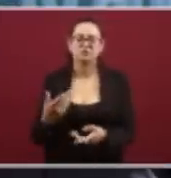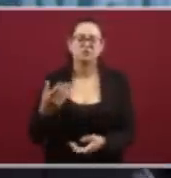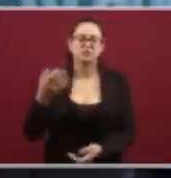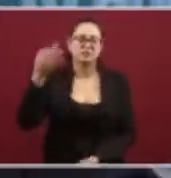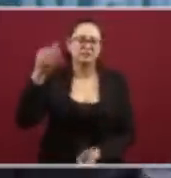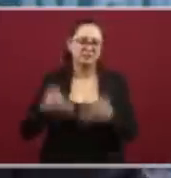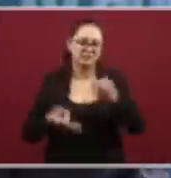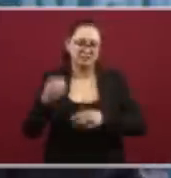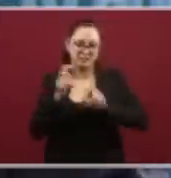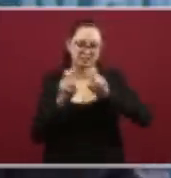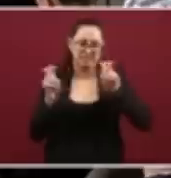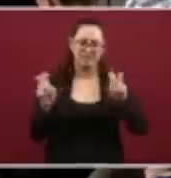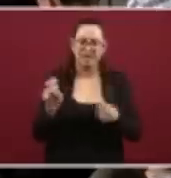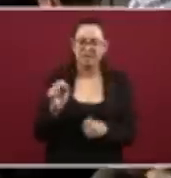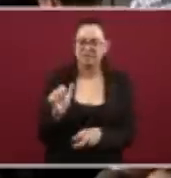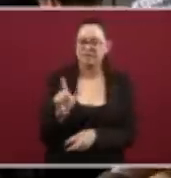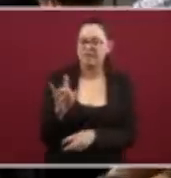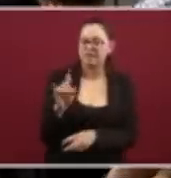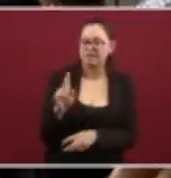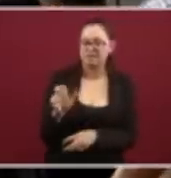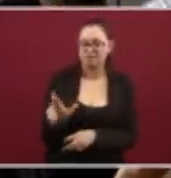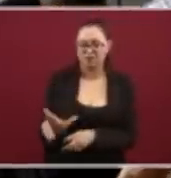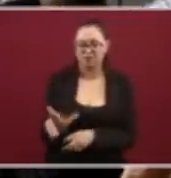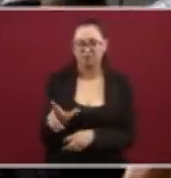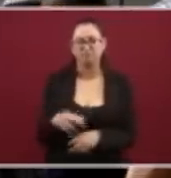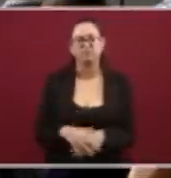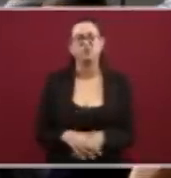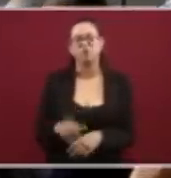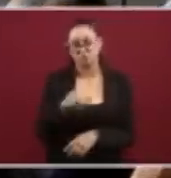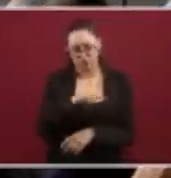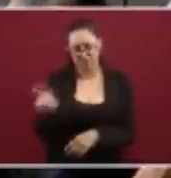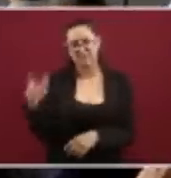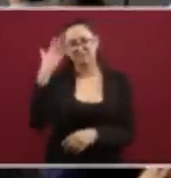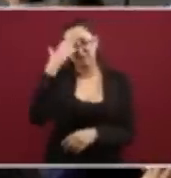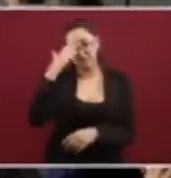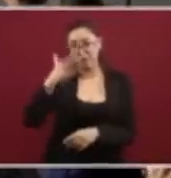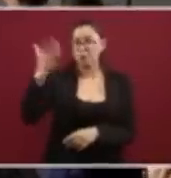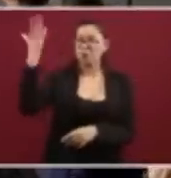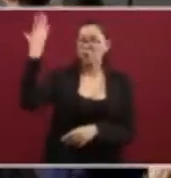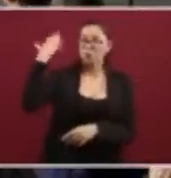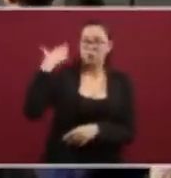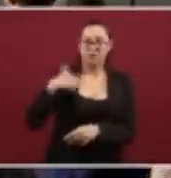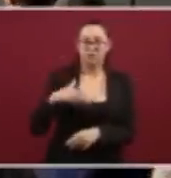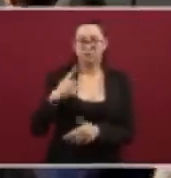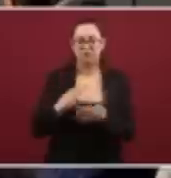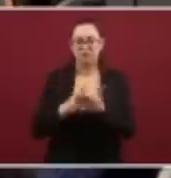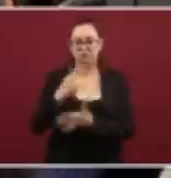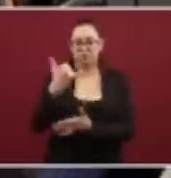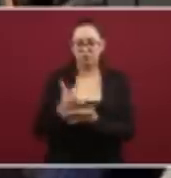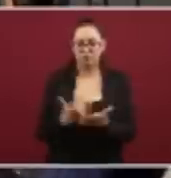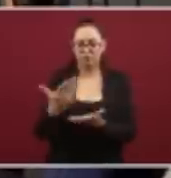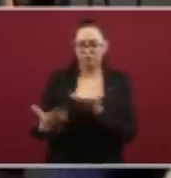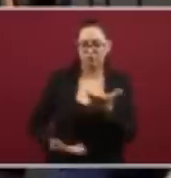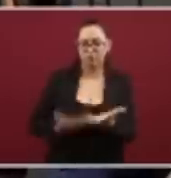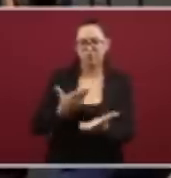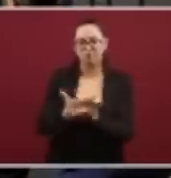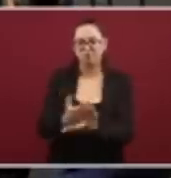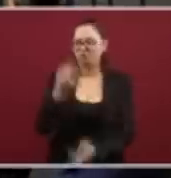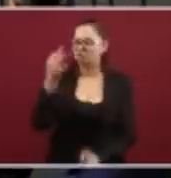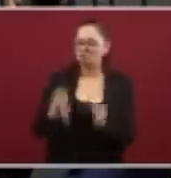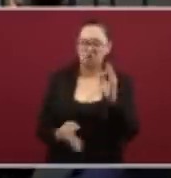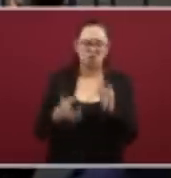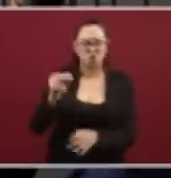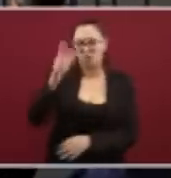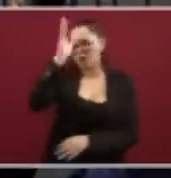zaldívar como lo saben en aquel momento este proyecto fue rechazado por la corte sólo